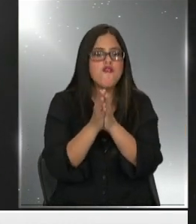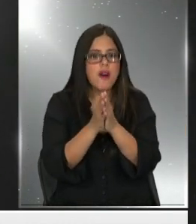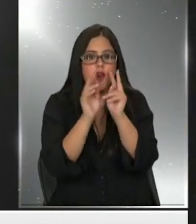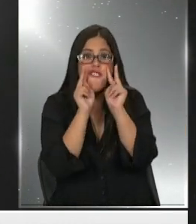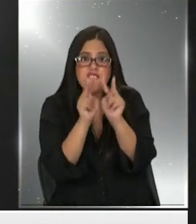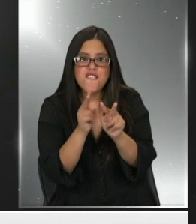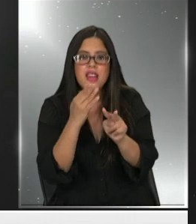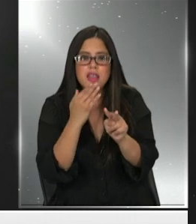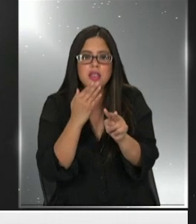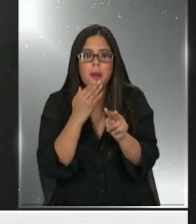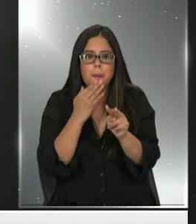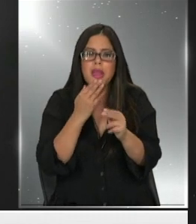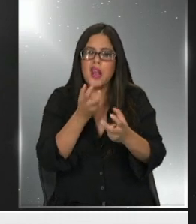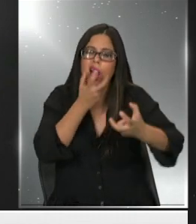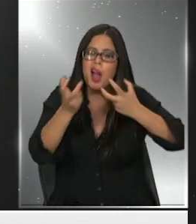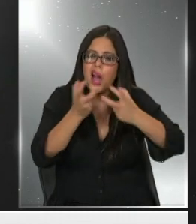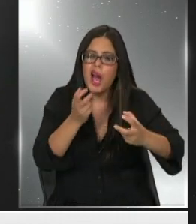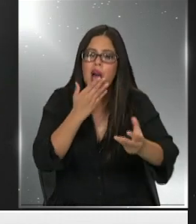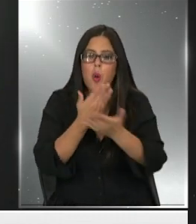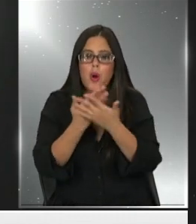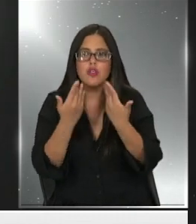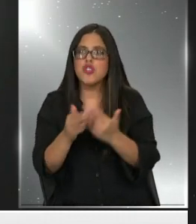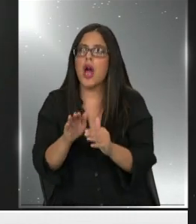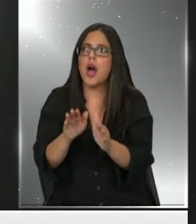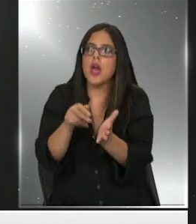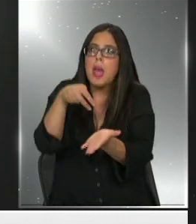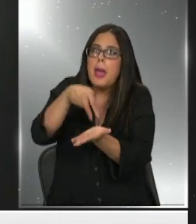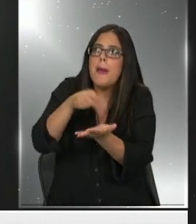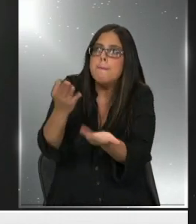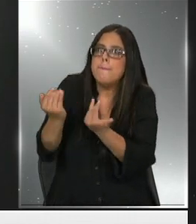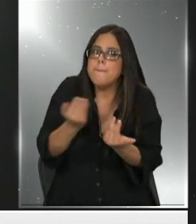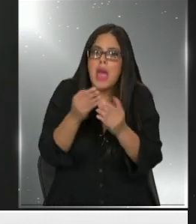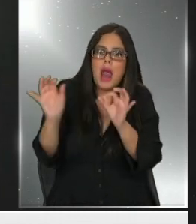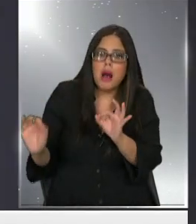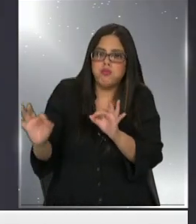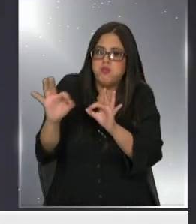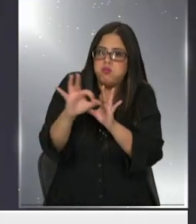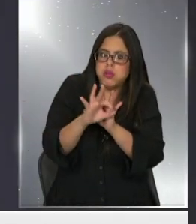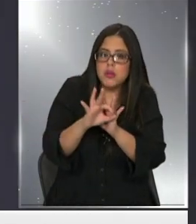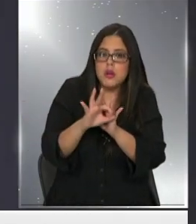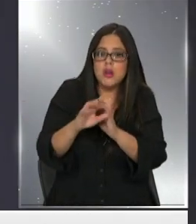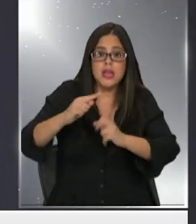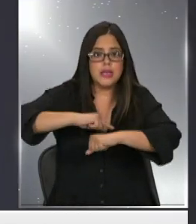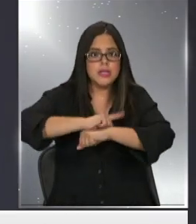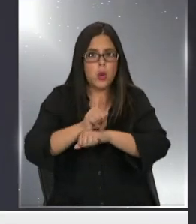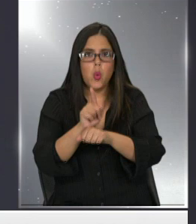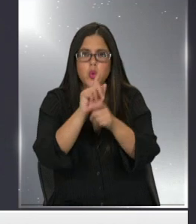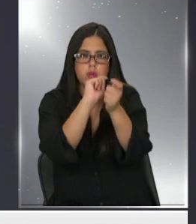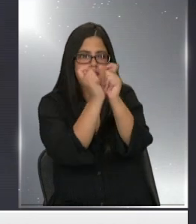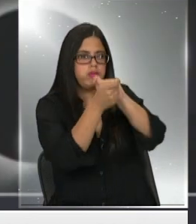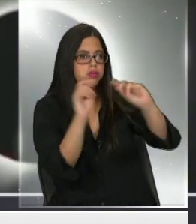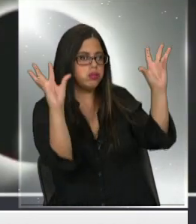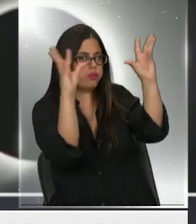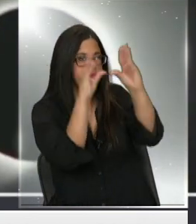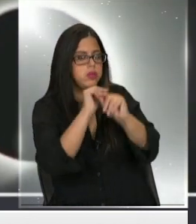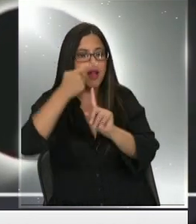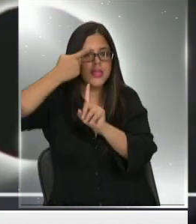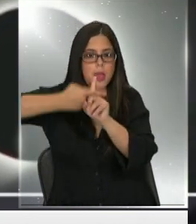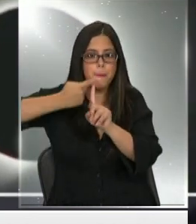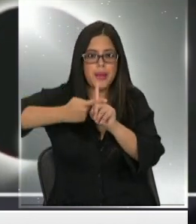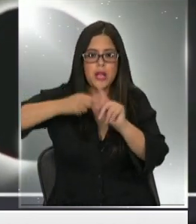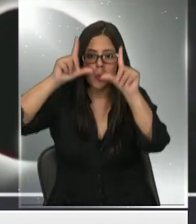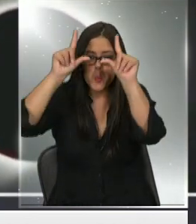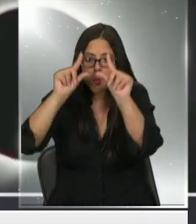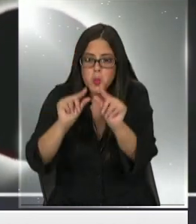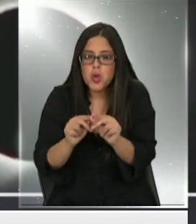emoción cuando se produce el momento más esperado del día, que en cuestión de segundos llega la noche, baja la temperatura y se